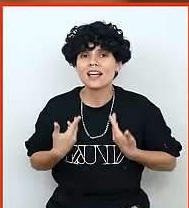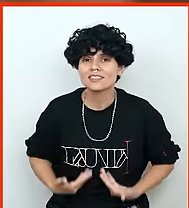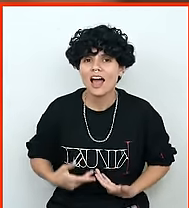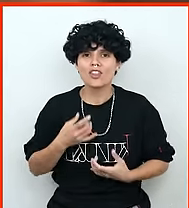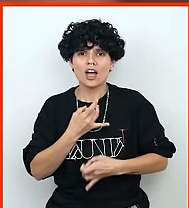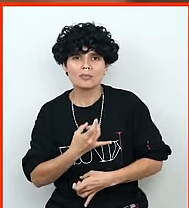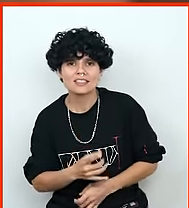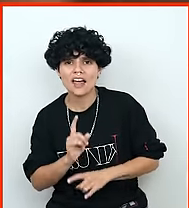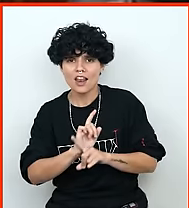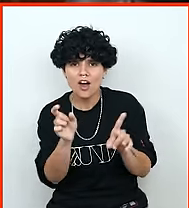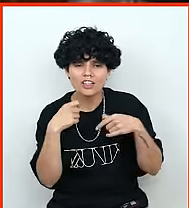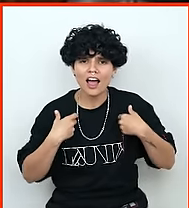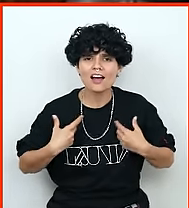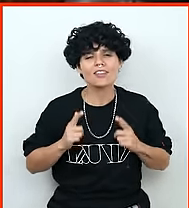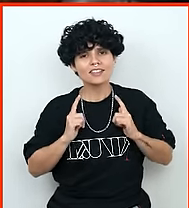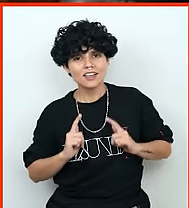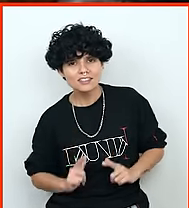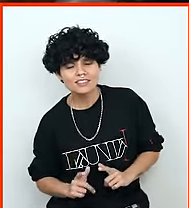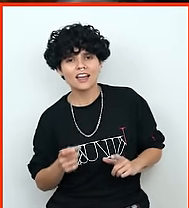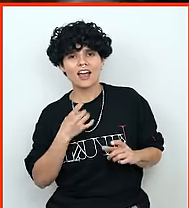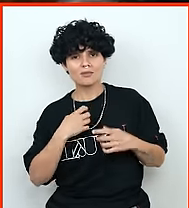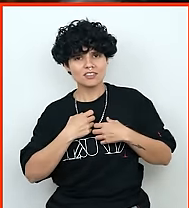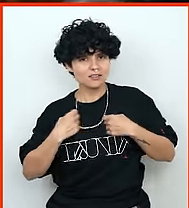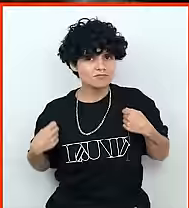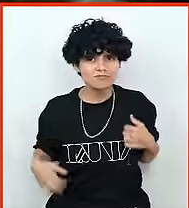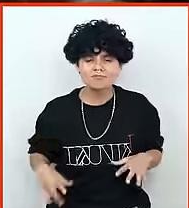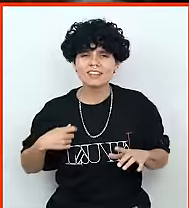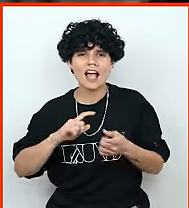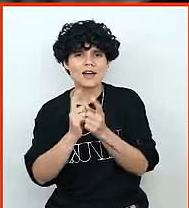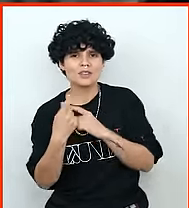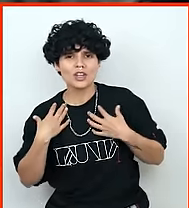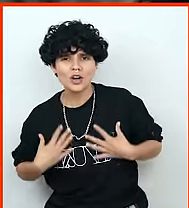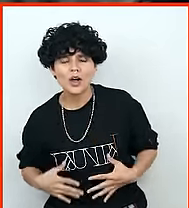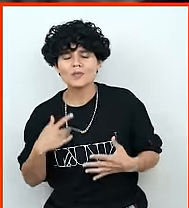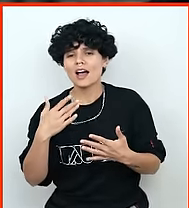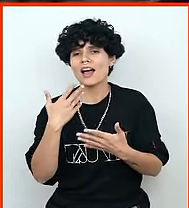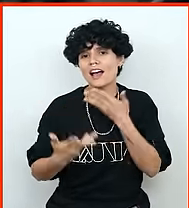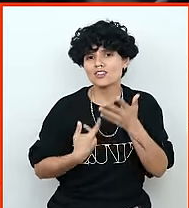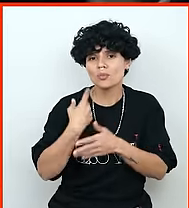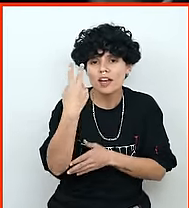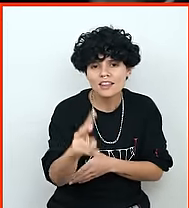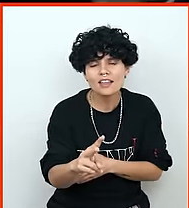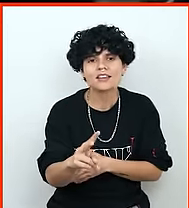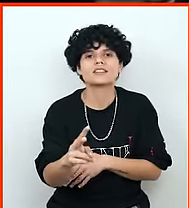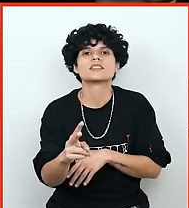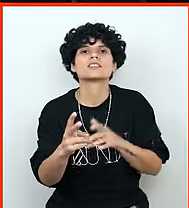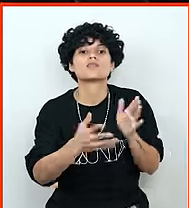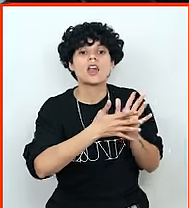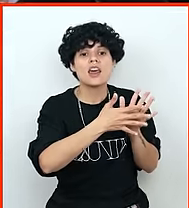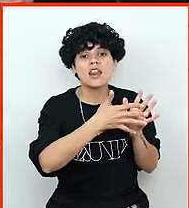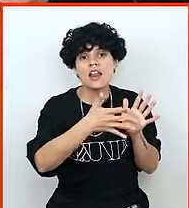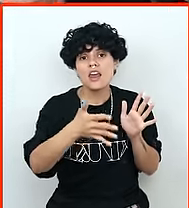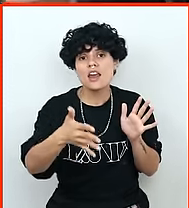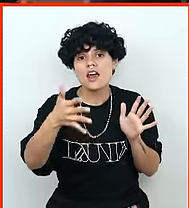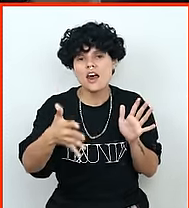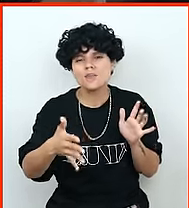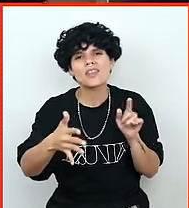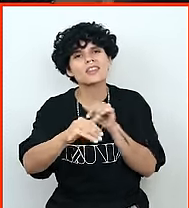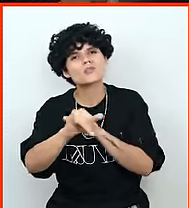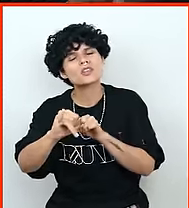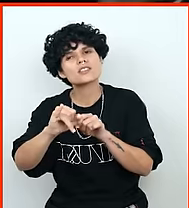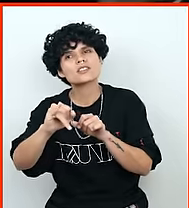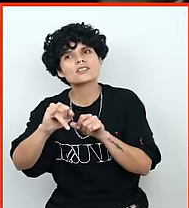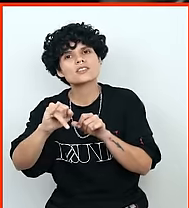no estoy cansado. Le tengo que sacar. Sí, o ya no tengo la camisa y hice esta canción para ti. Pero después hablas de ti. Hablas de alguien que te dejó a